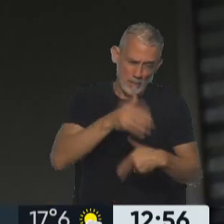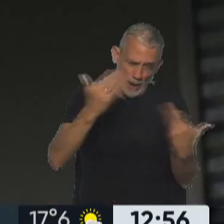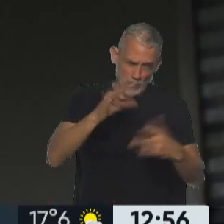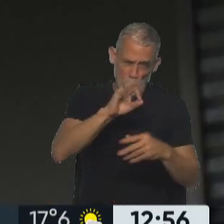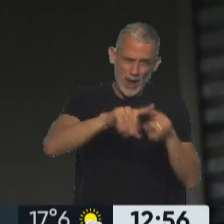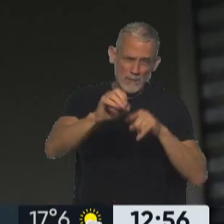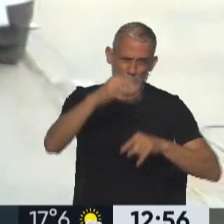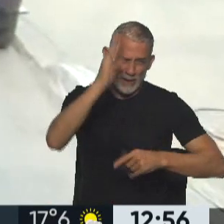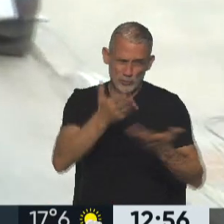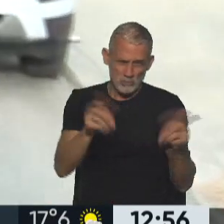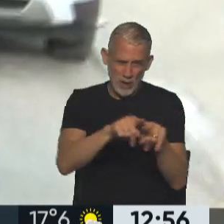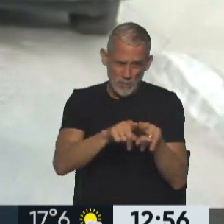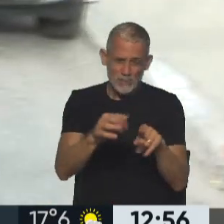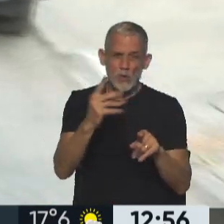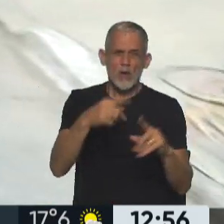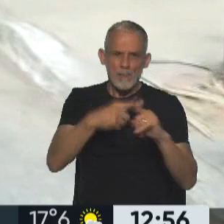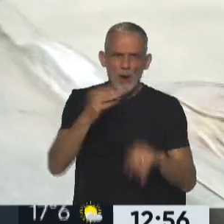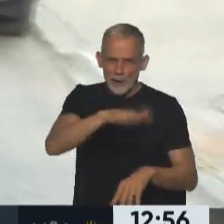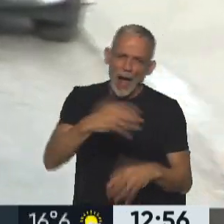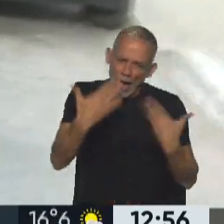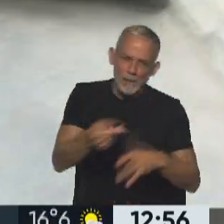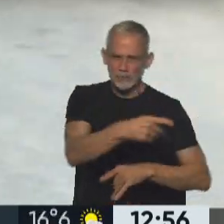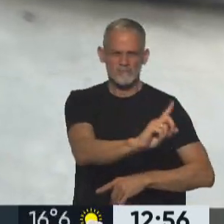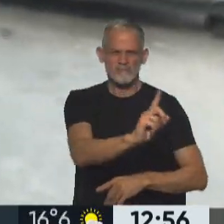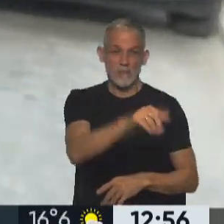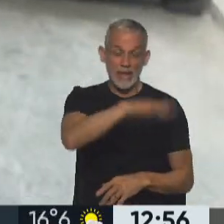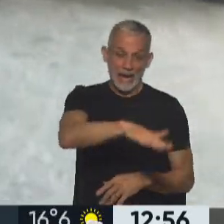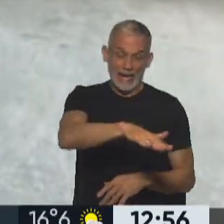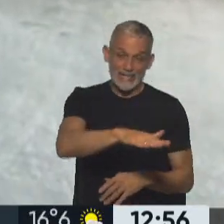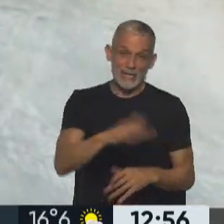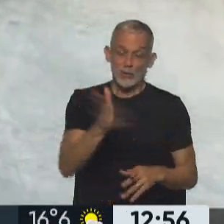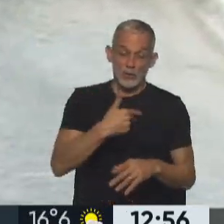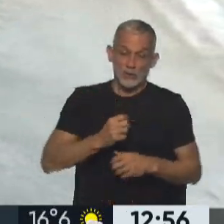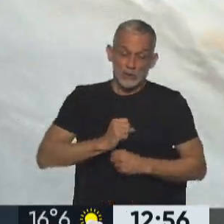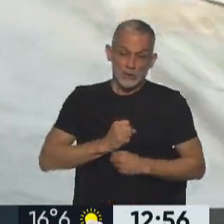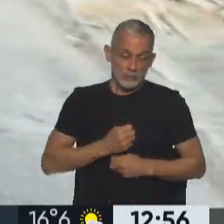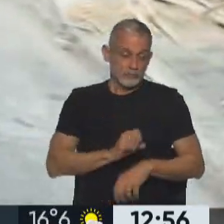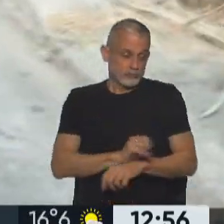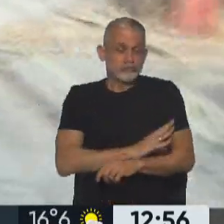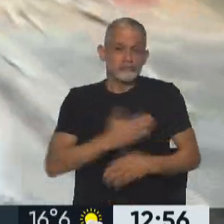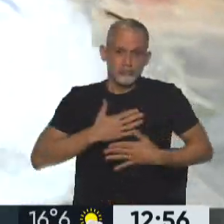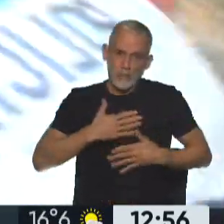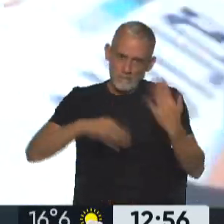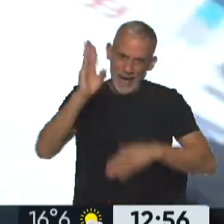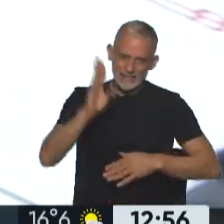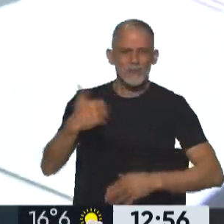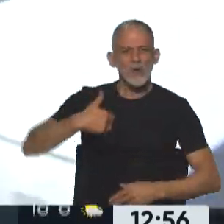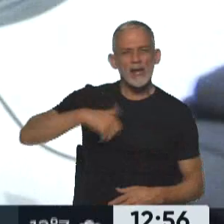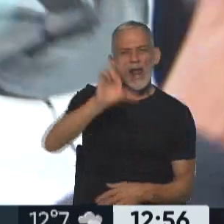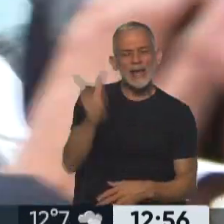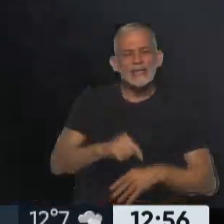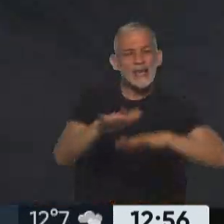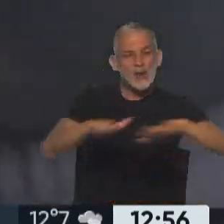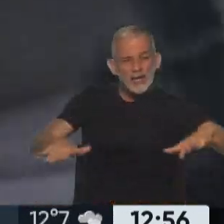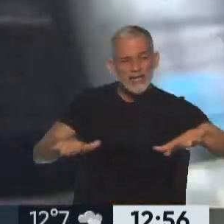con un hermano mayor de edad. Está claro que siendo una niña a todos nos conmueve mucho más, pero en nuestro país los niños